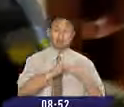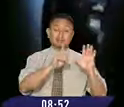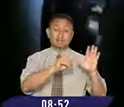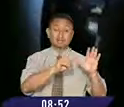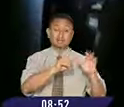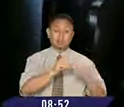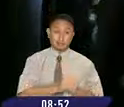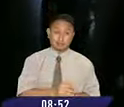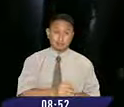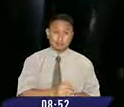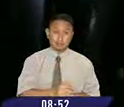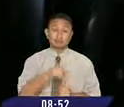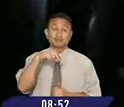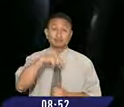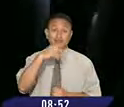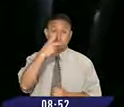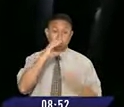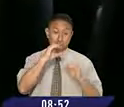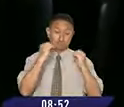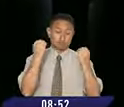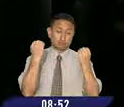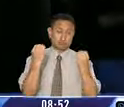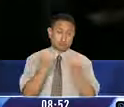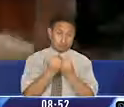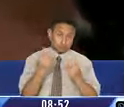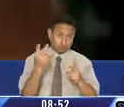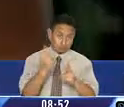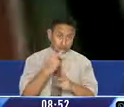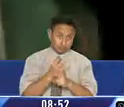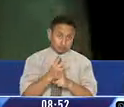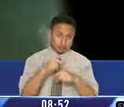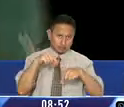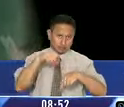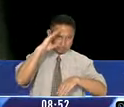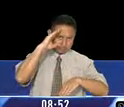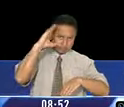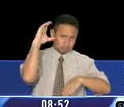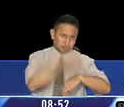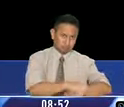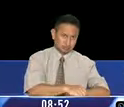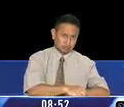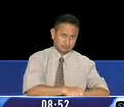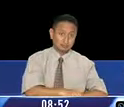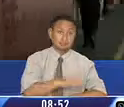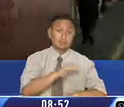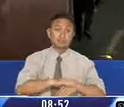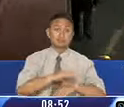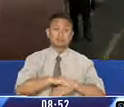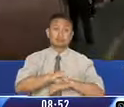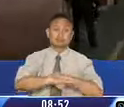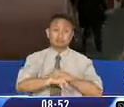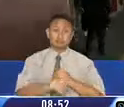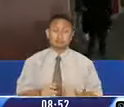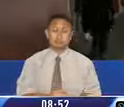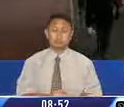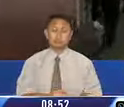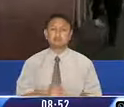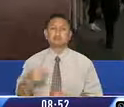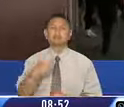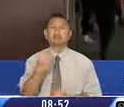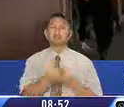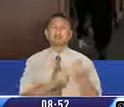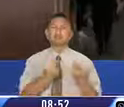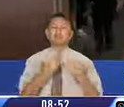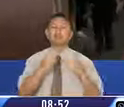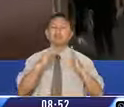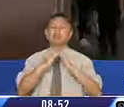es que tenían que desarticular una presunta organización delictiva por el delito de asociación ilícita, quienes se dedicaban al robo de casas